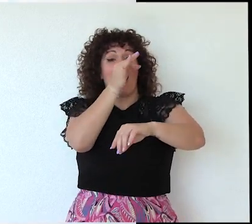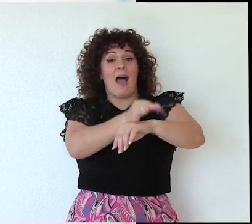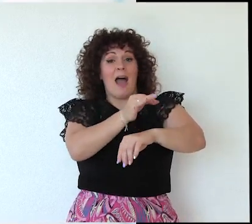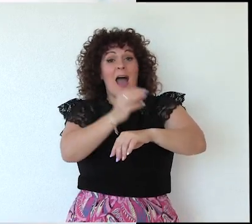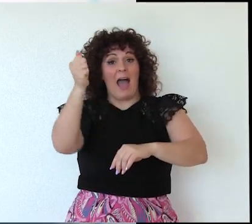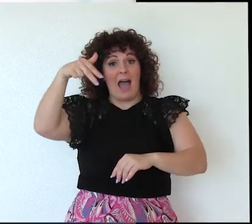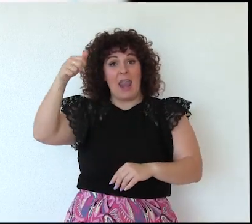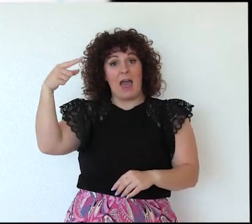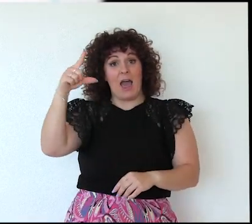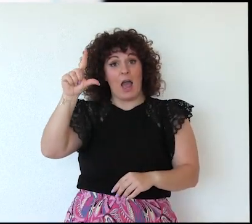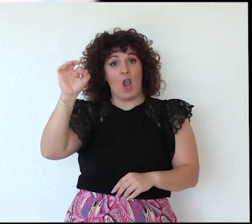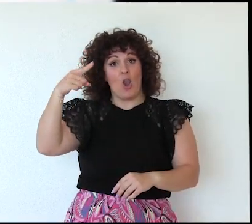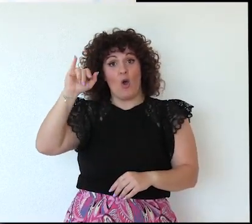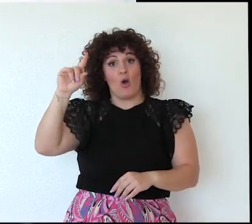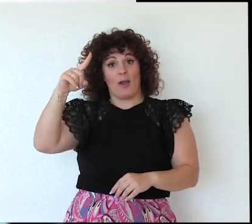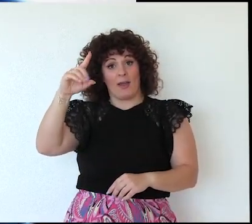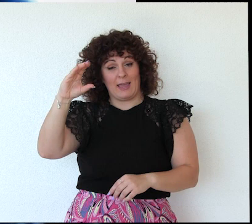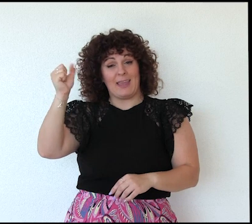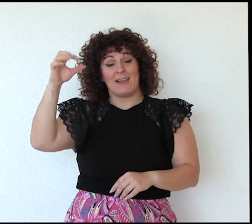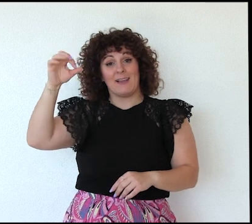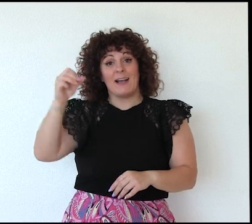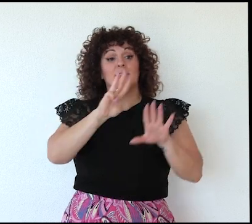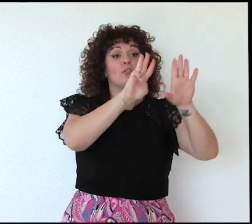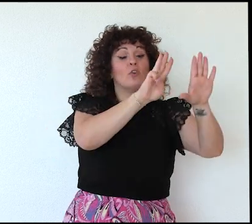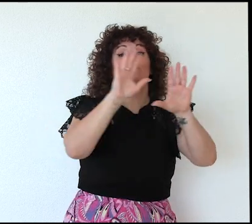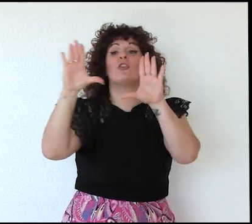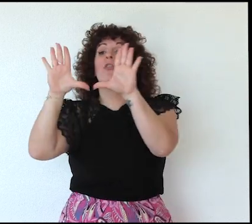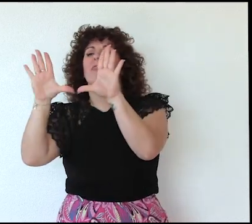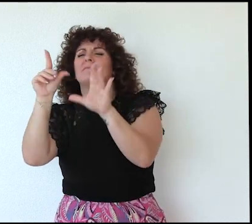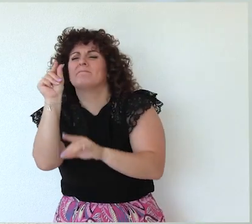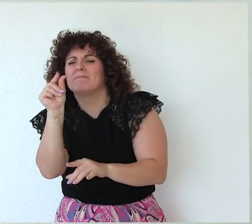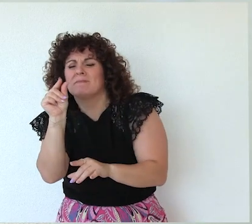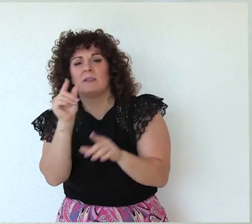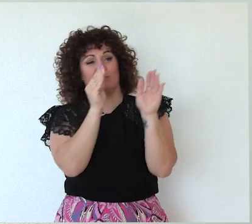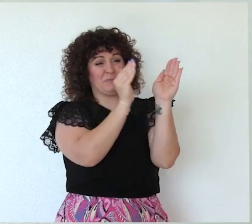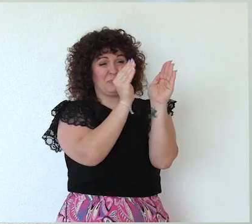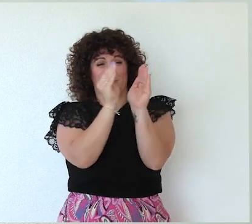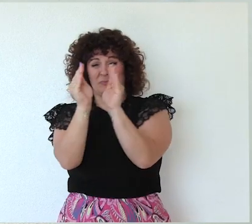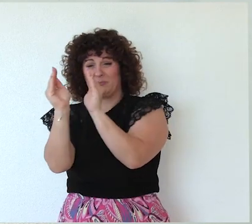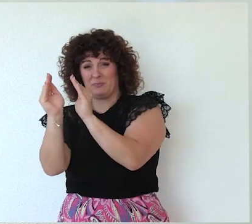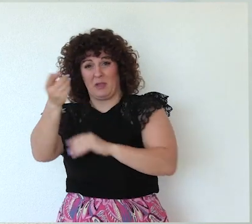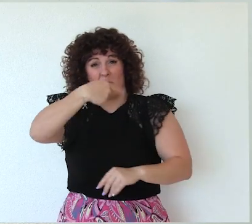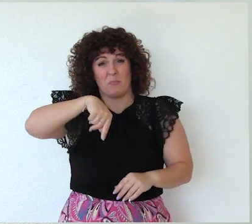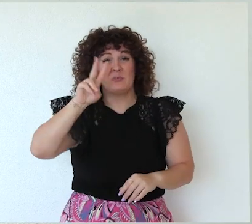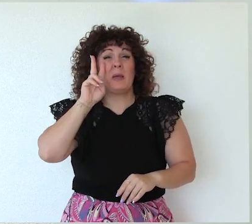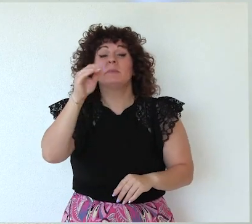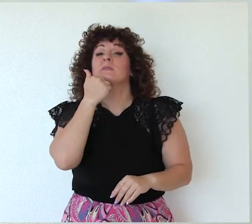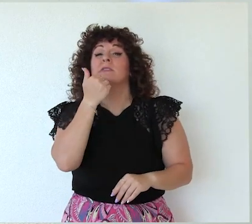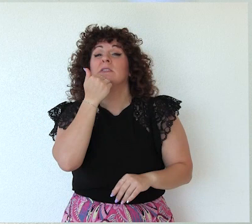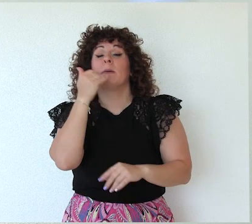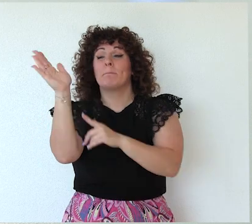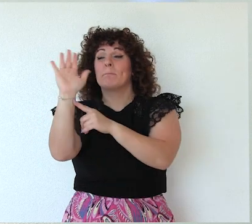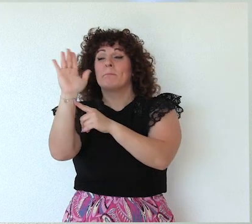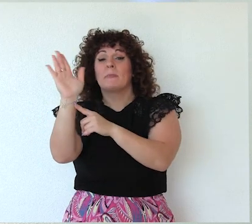y 16 milímetros, que corresponde al tamaño de la película. ¿Habéis visto alguna vez